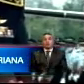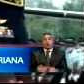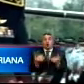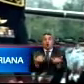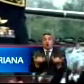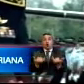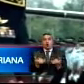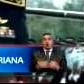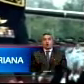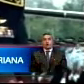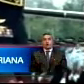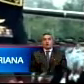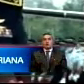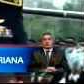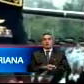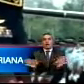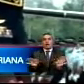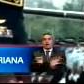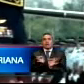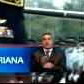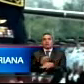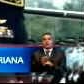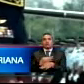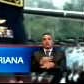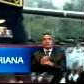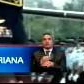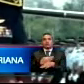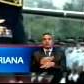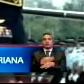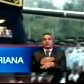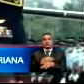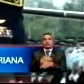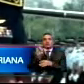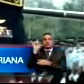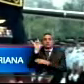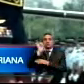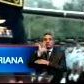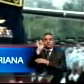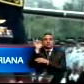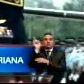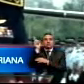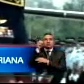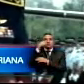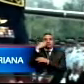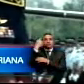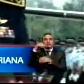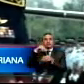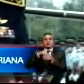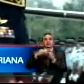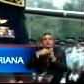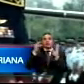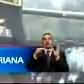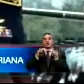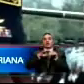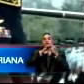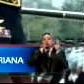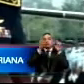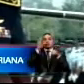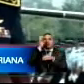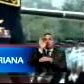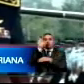hoy ya está en funcionamiento el radar en el Cerro de Montecristi.